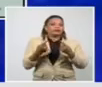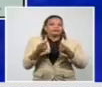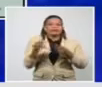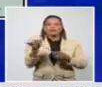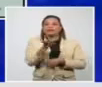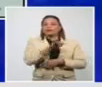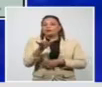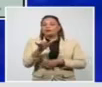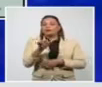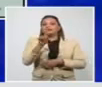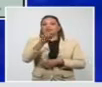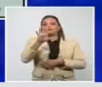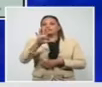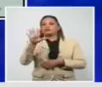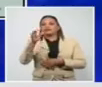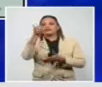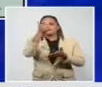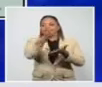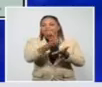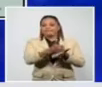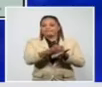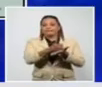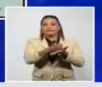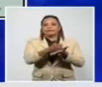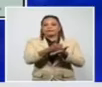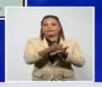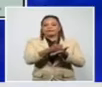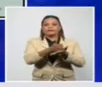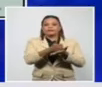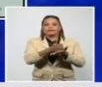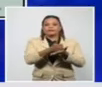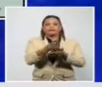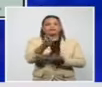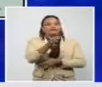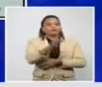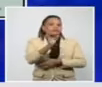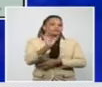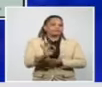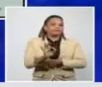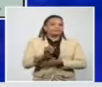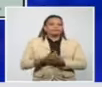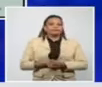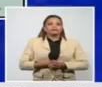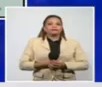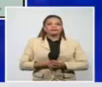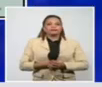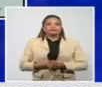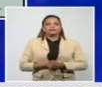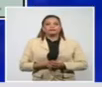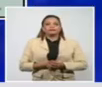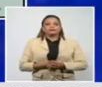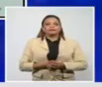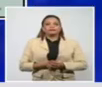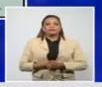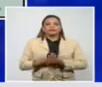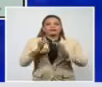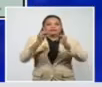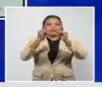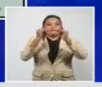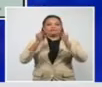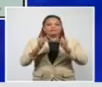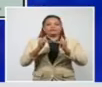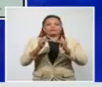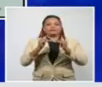estado ocurriendo, de Santiago de Cuba, municipio Cabecera, 155. San Luis